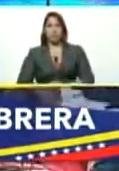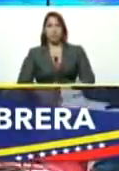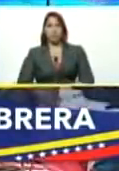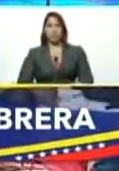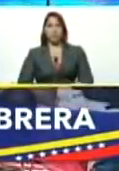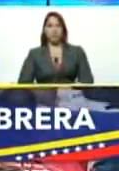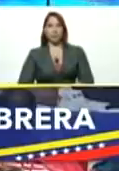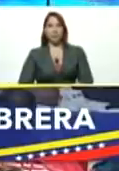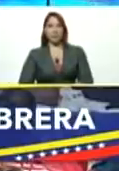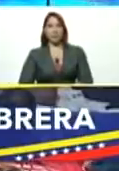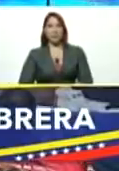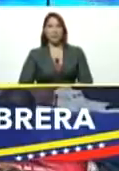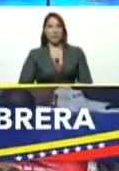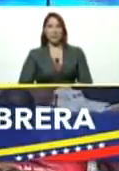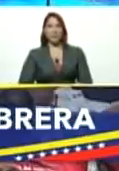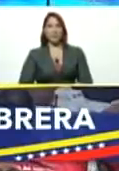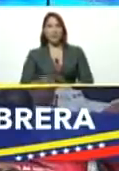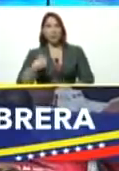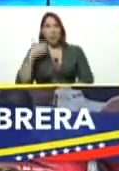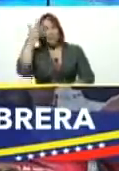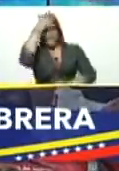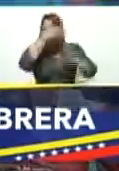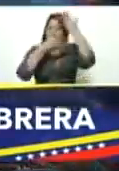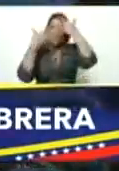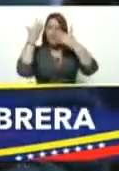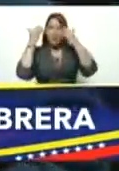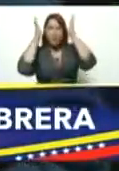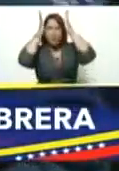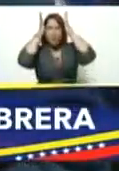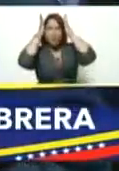déjame echarme una peinadita vale para el anuncio